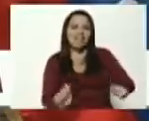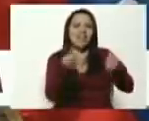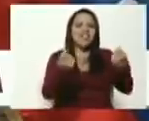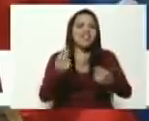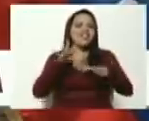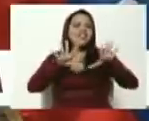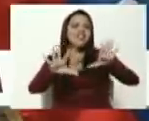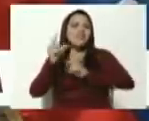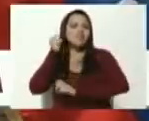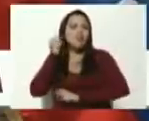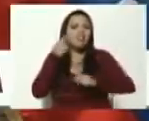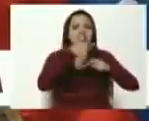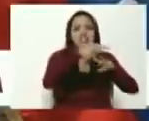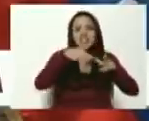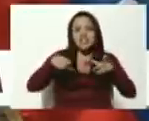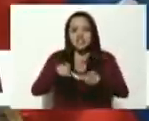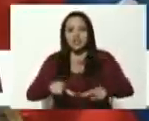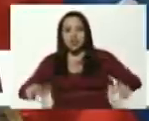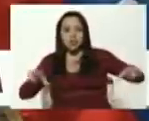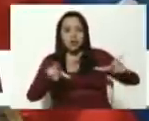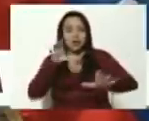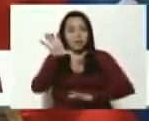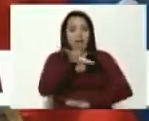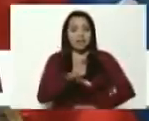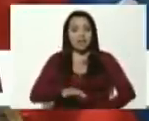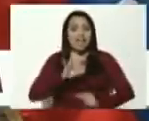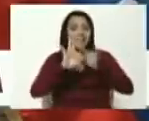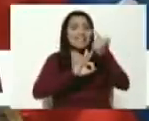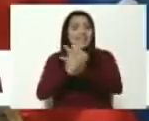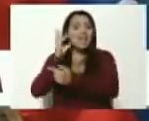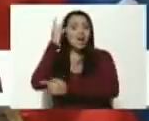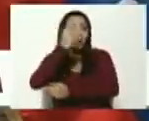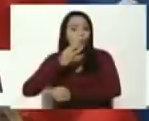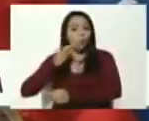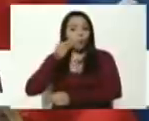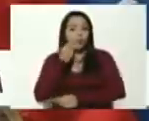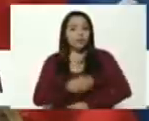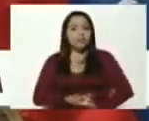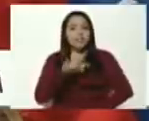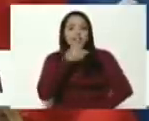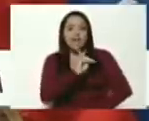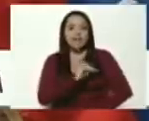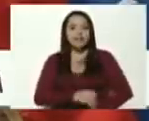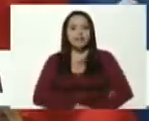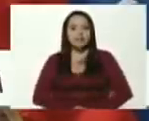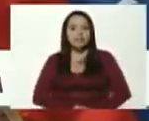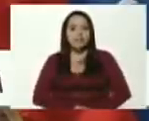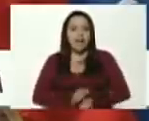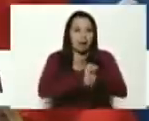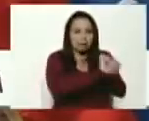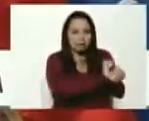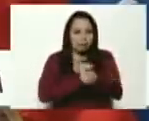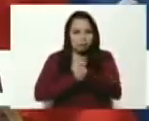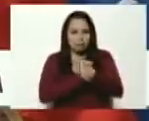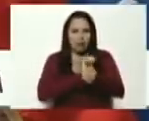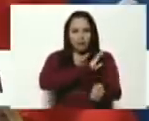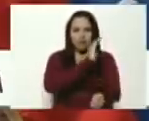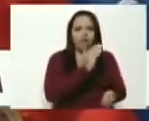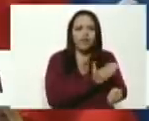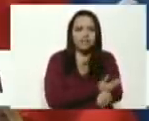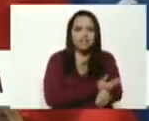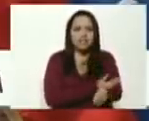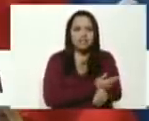diferentes zonas del país, entre ellas tres adolescentes, quienes estaban retenidas a la fuerza y